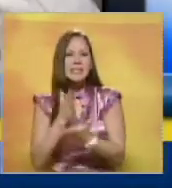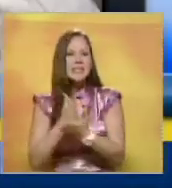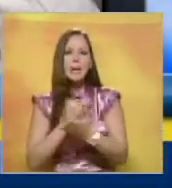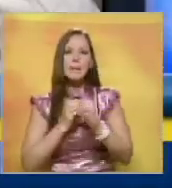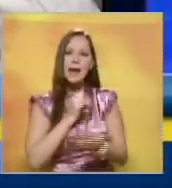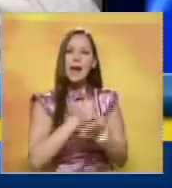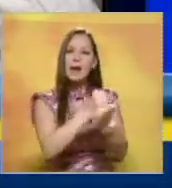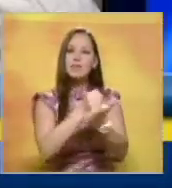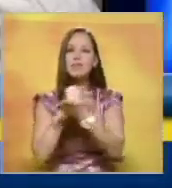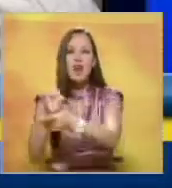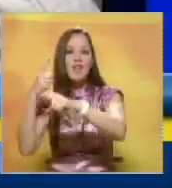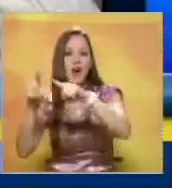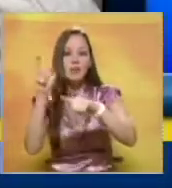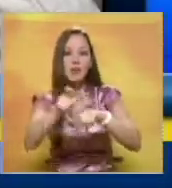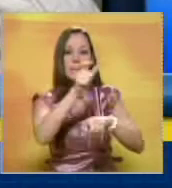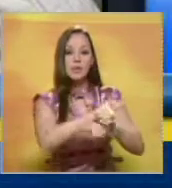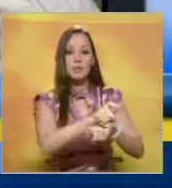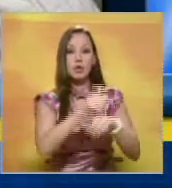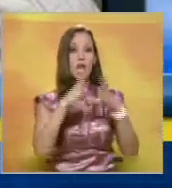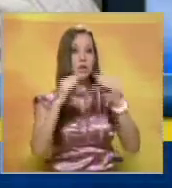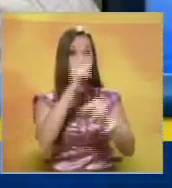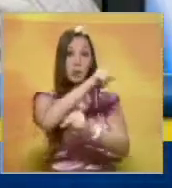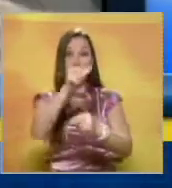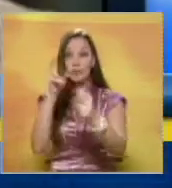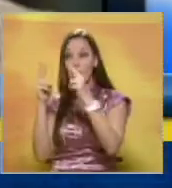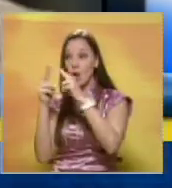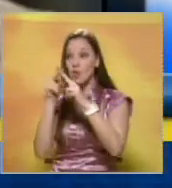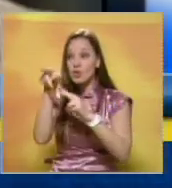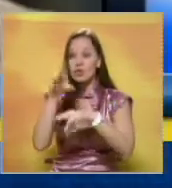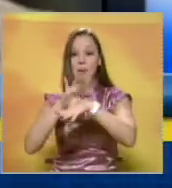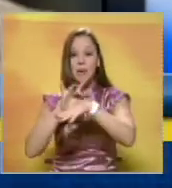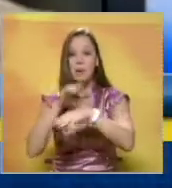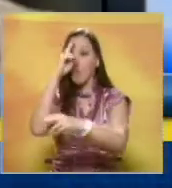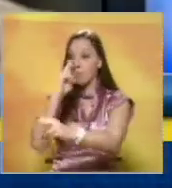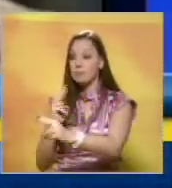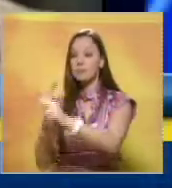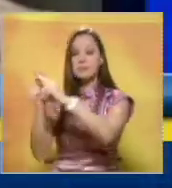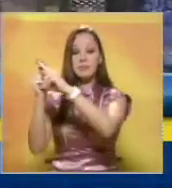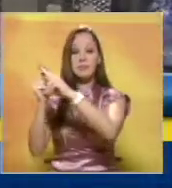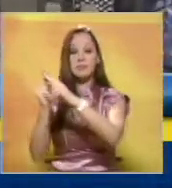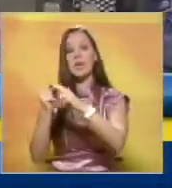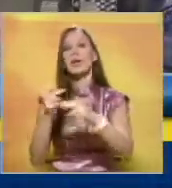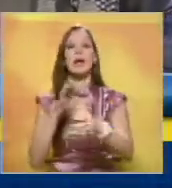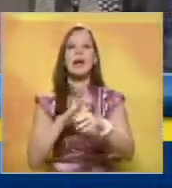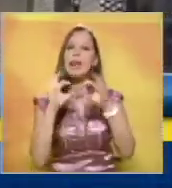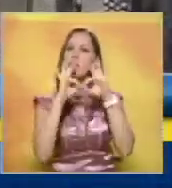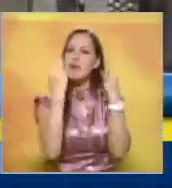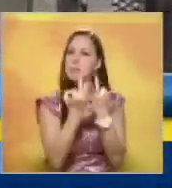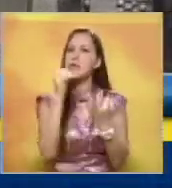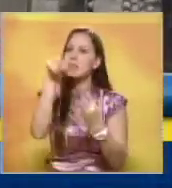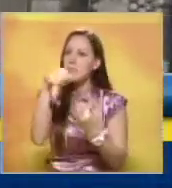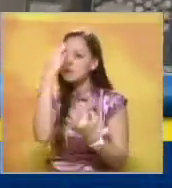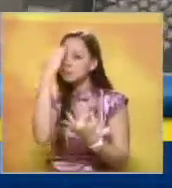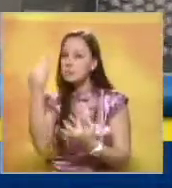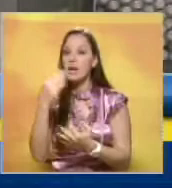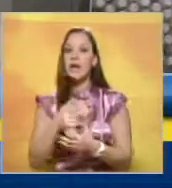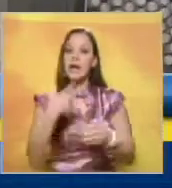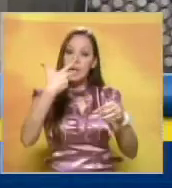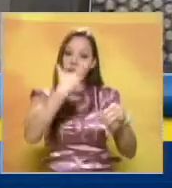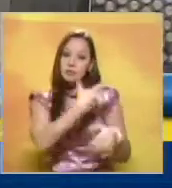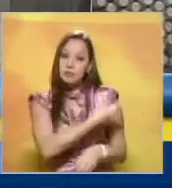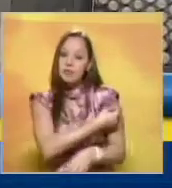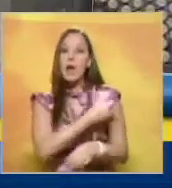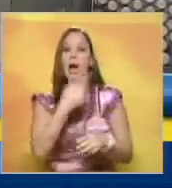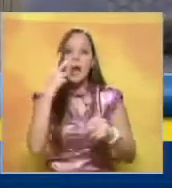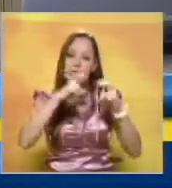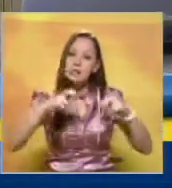así lo ratifica todo el que lo conoció como amigo, familia, jefe o paciente. Su descubrimiento de la vacuna para la prevención y